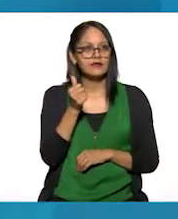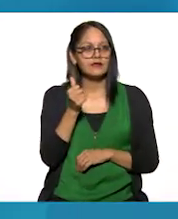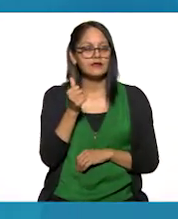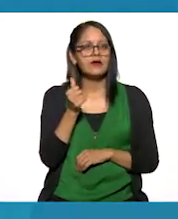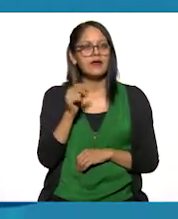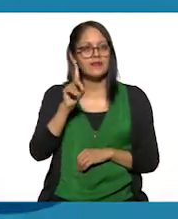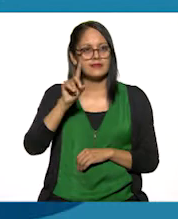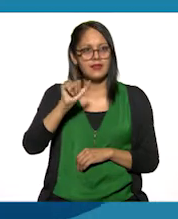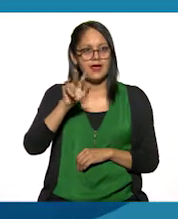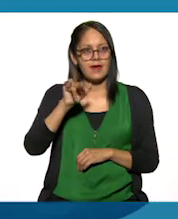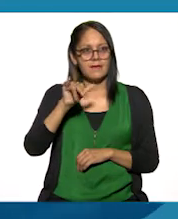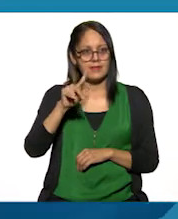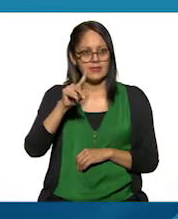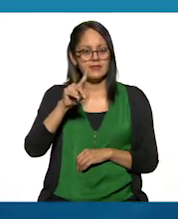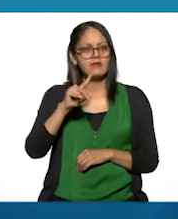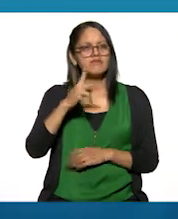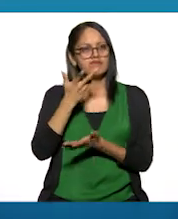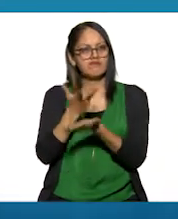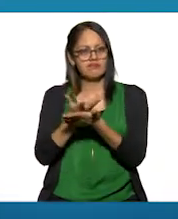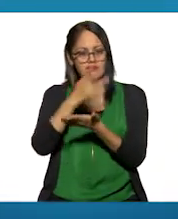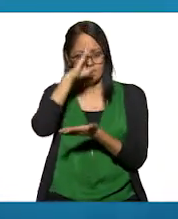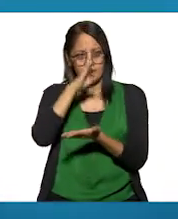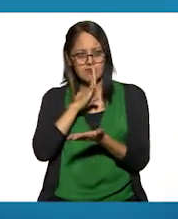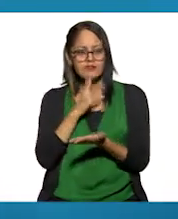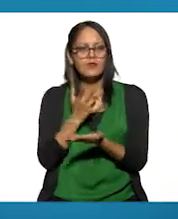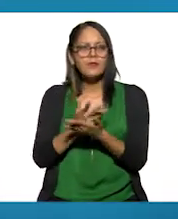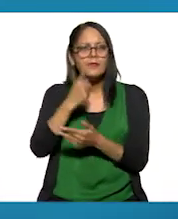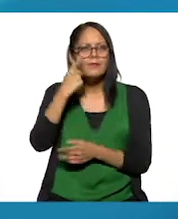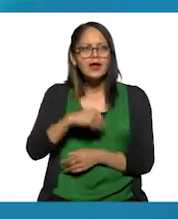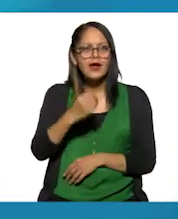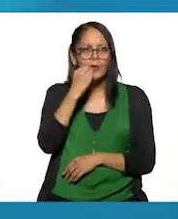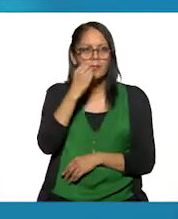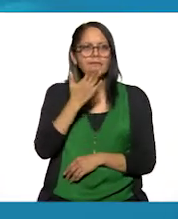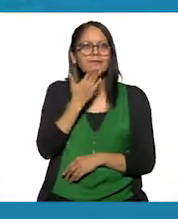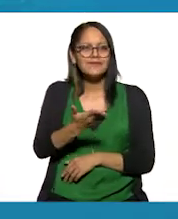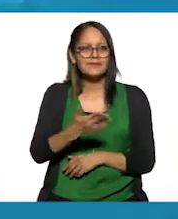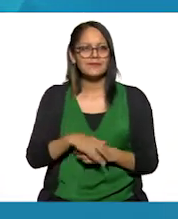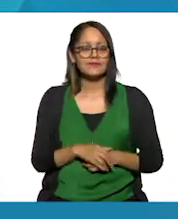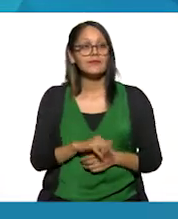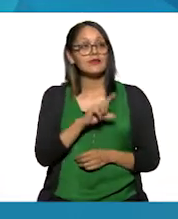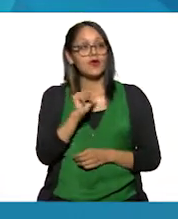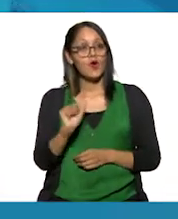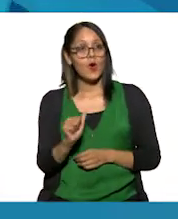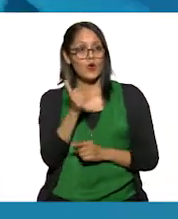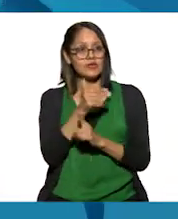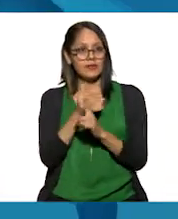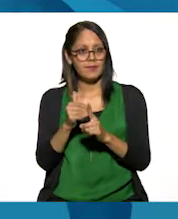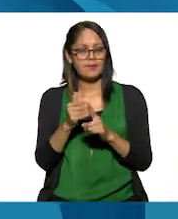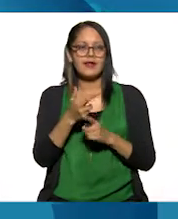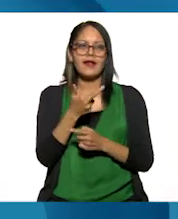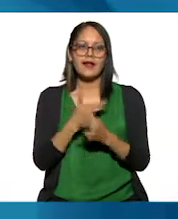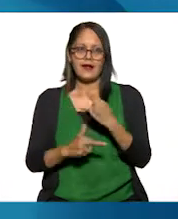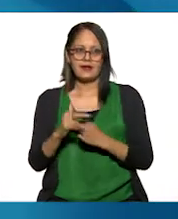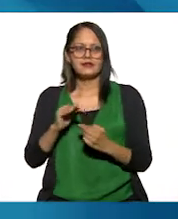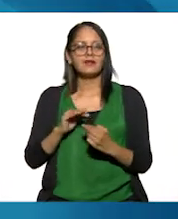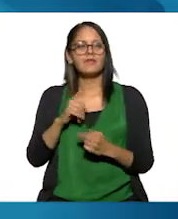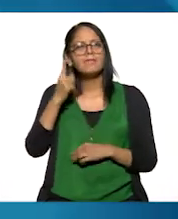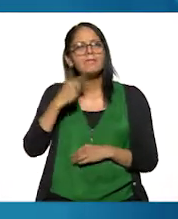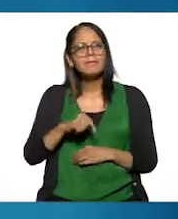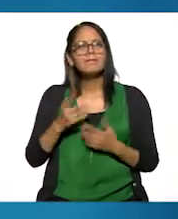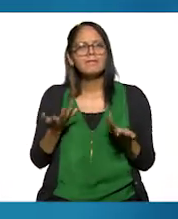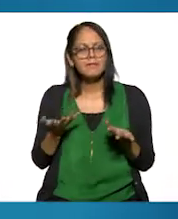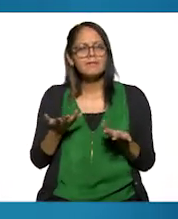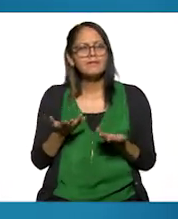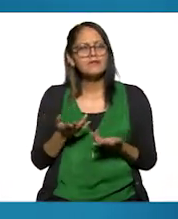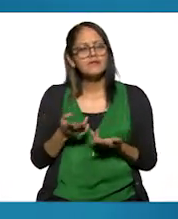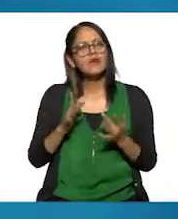Miss nos da un pequeño receso para ya desayunar bien. A las 11:30 tenemos que regresar para ya... A